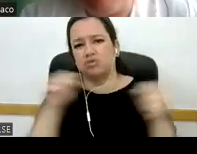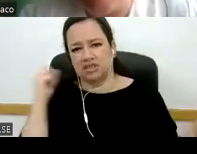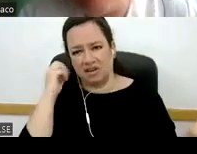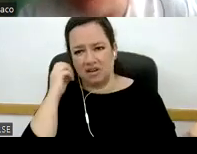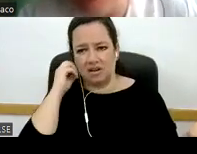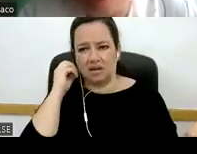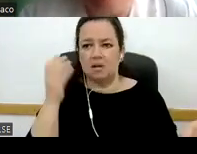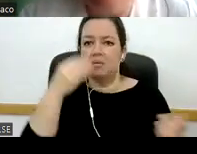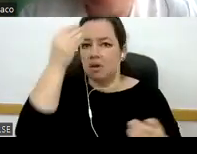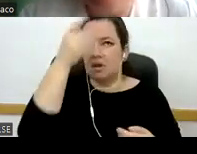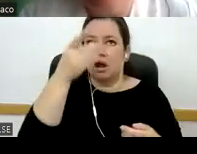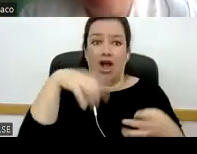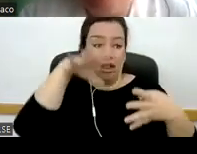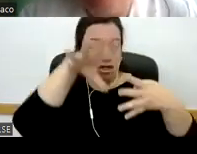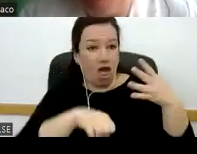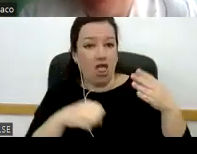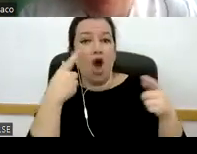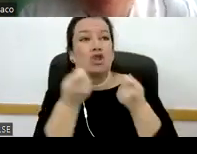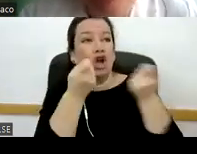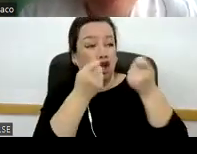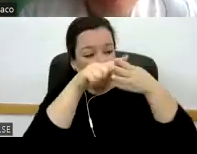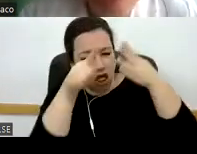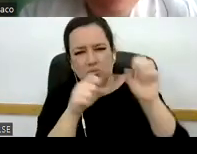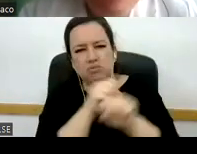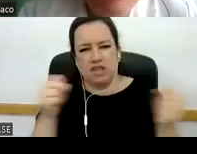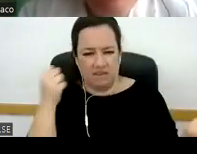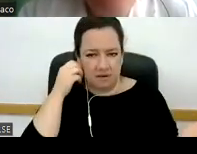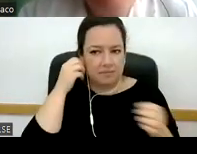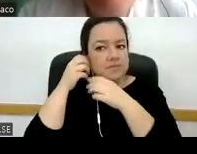un 5.000% o un 10.000%.